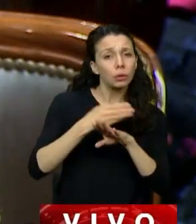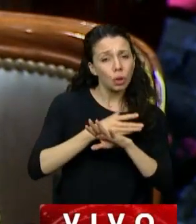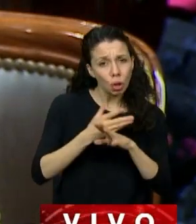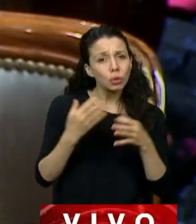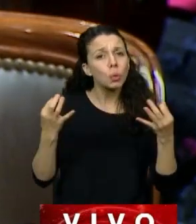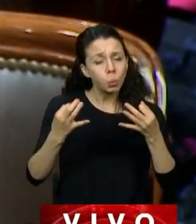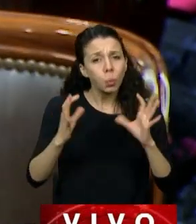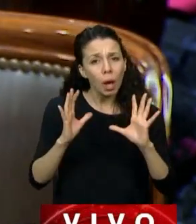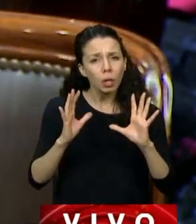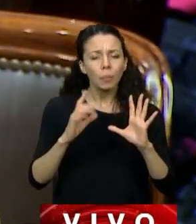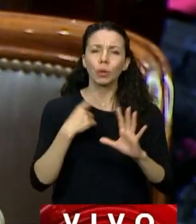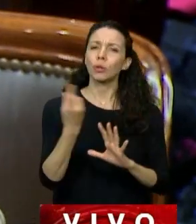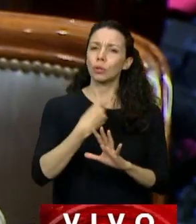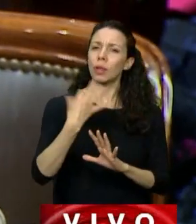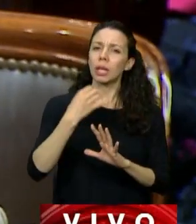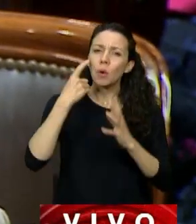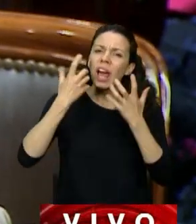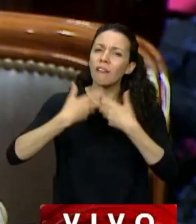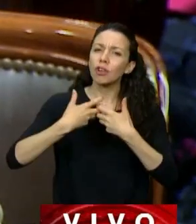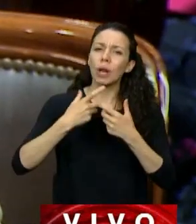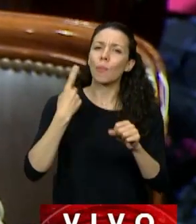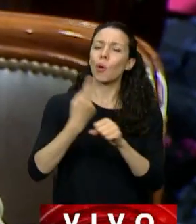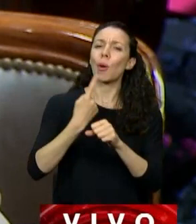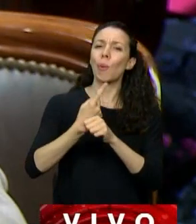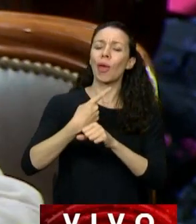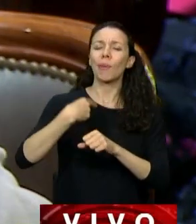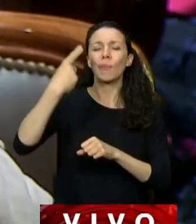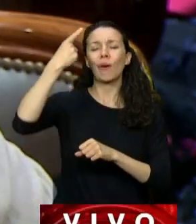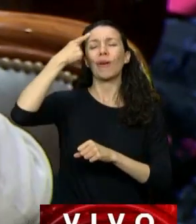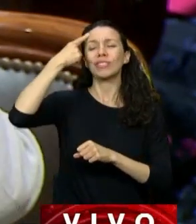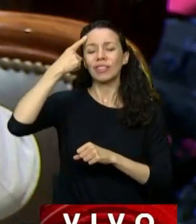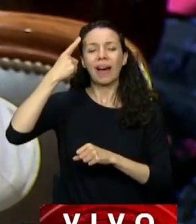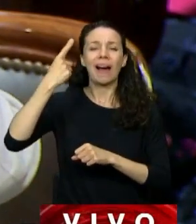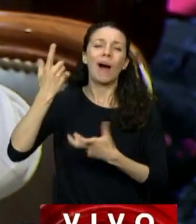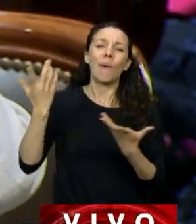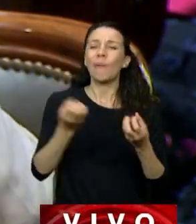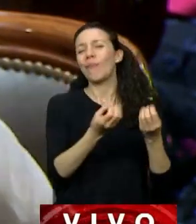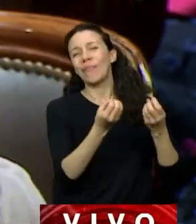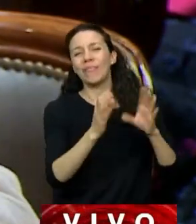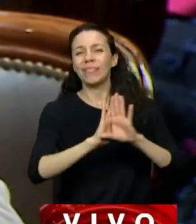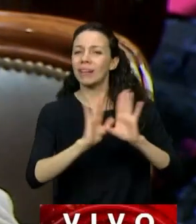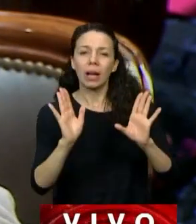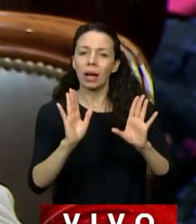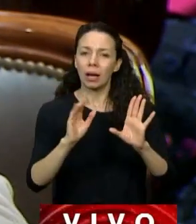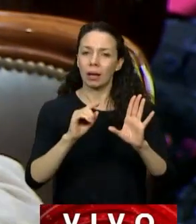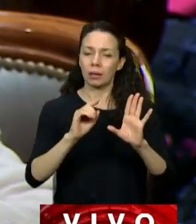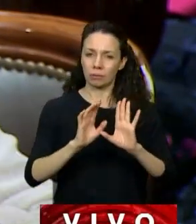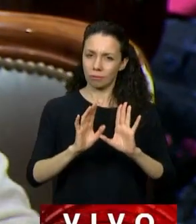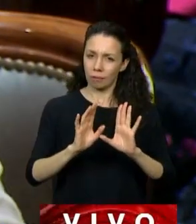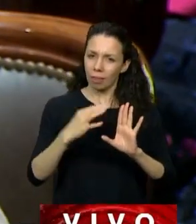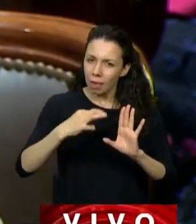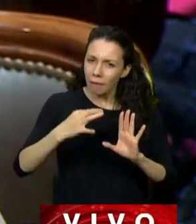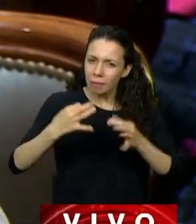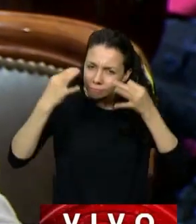tenemos que reflexionar porque esto no puede llevarnos al engaño en la manera en que nosotros debatimos el presupuesto, pero también porque creo que hay